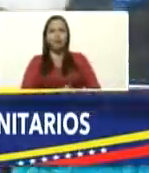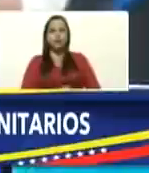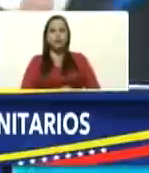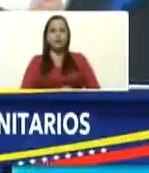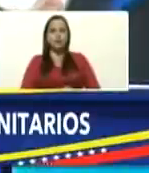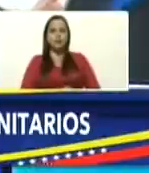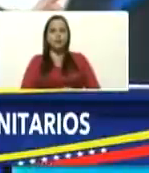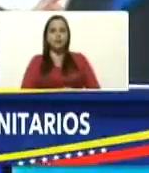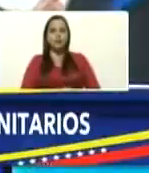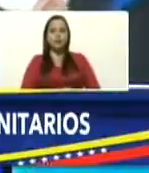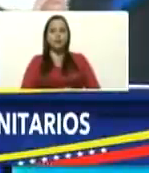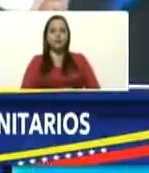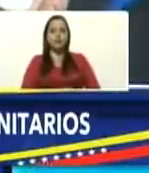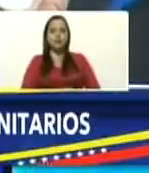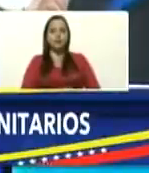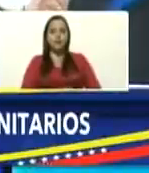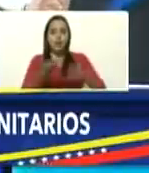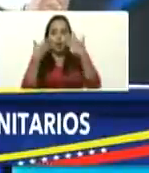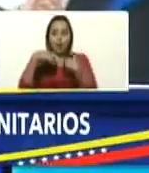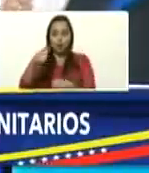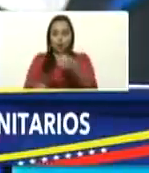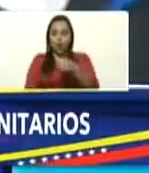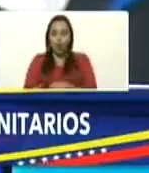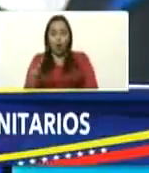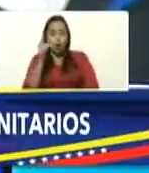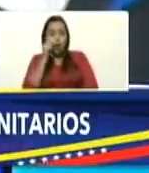A la almiranta le llaman la tora.